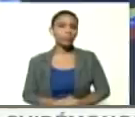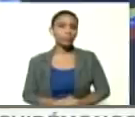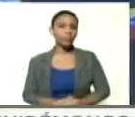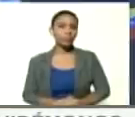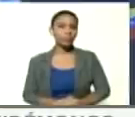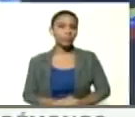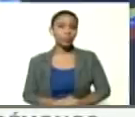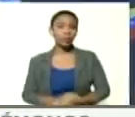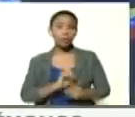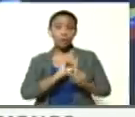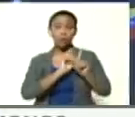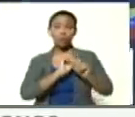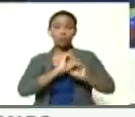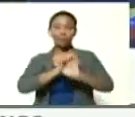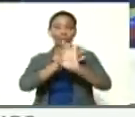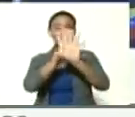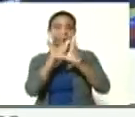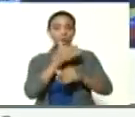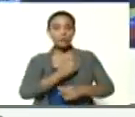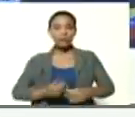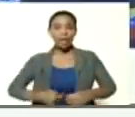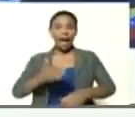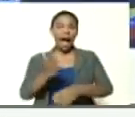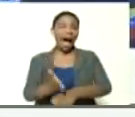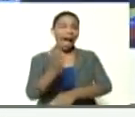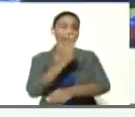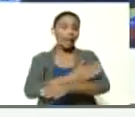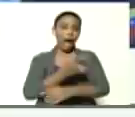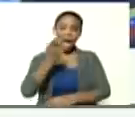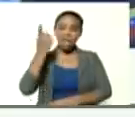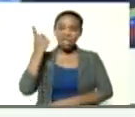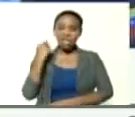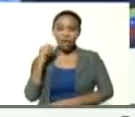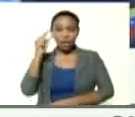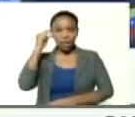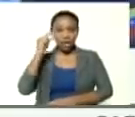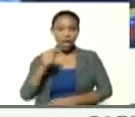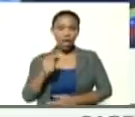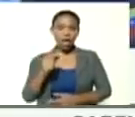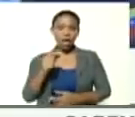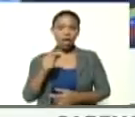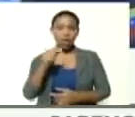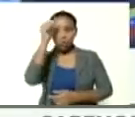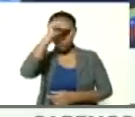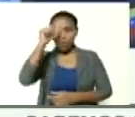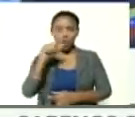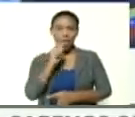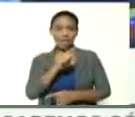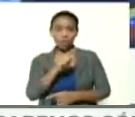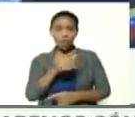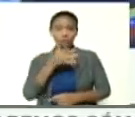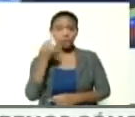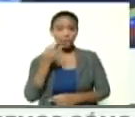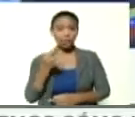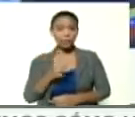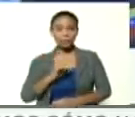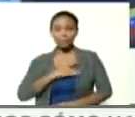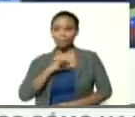Con mucha claridad, presidente, eso fue antes de ayer, día domingo, y es una realidad, dolorosa